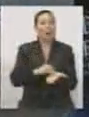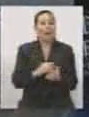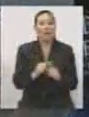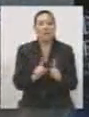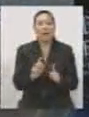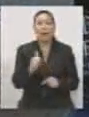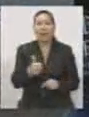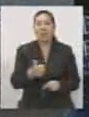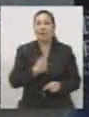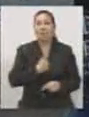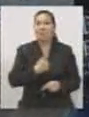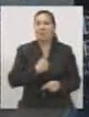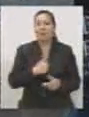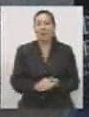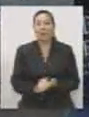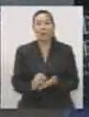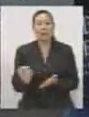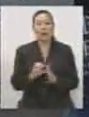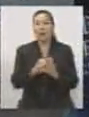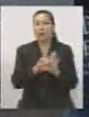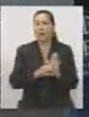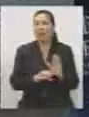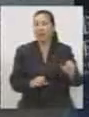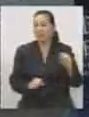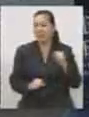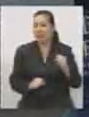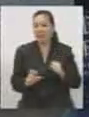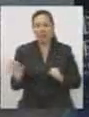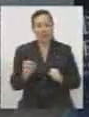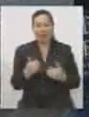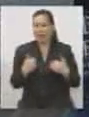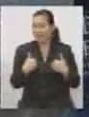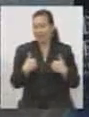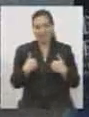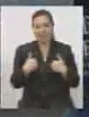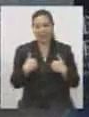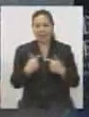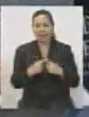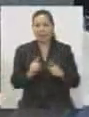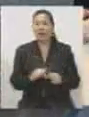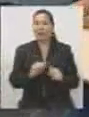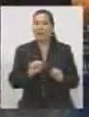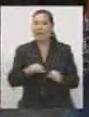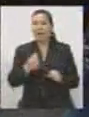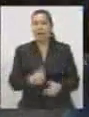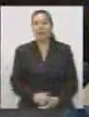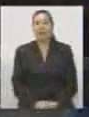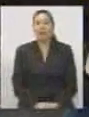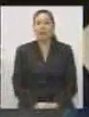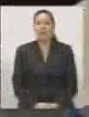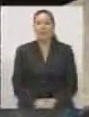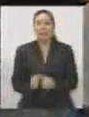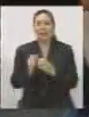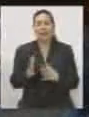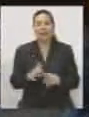Pero ellos mismos dicen, en ningún momento puedo constituir derechos que nunca ha tenido. Y existe otra, en otra